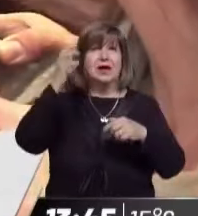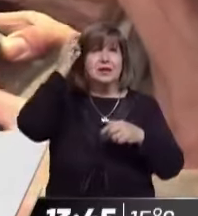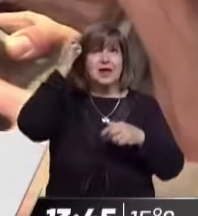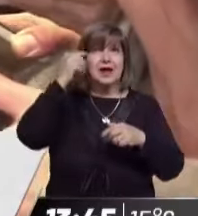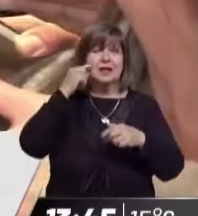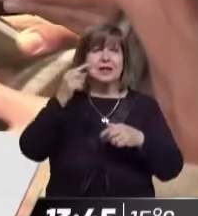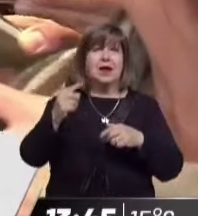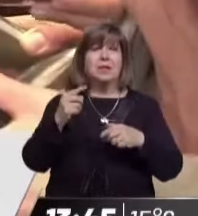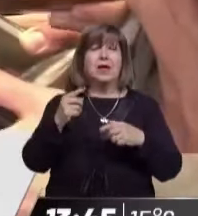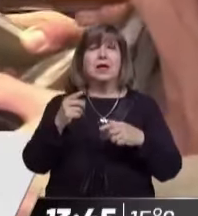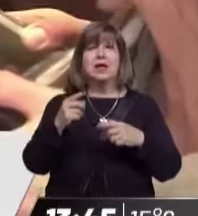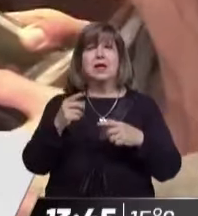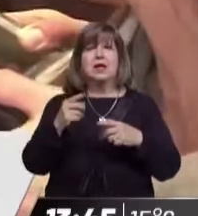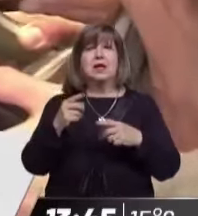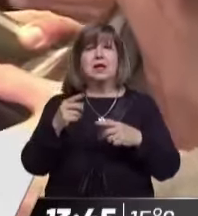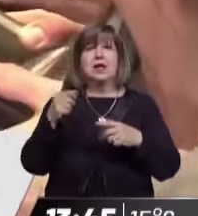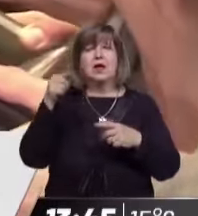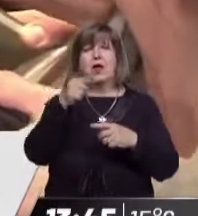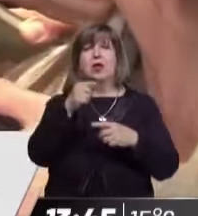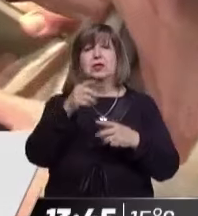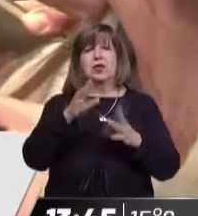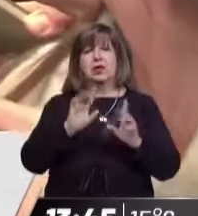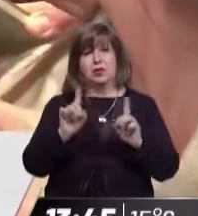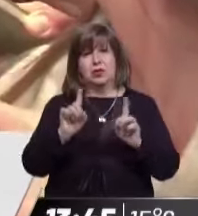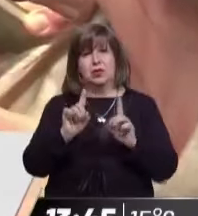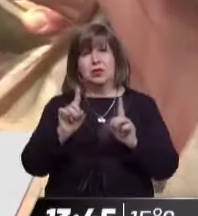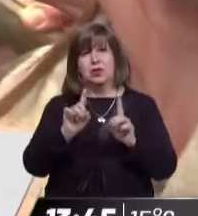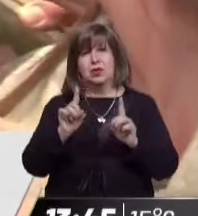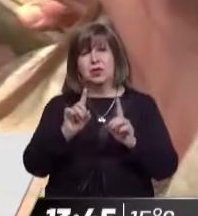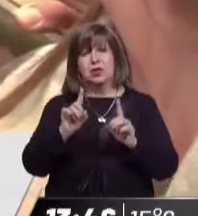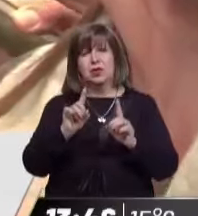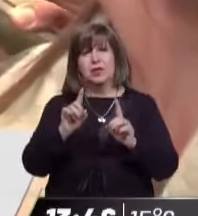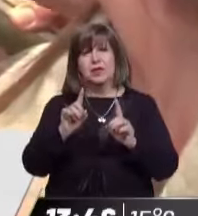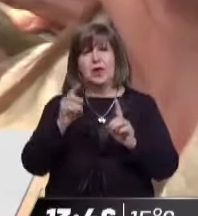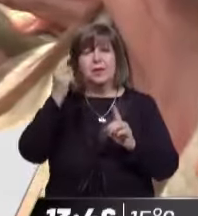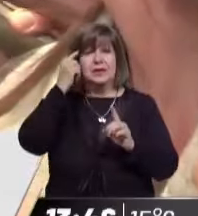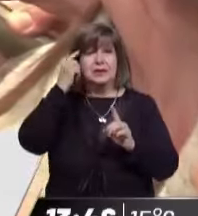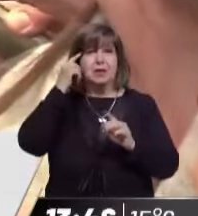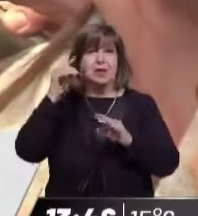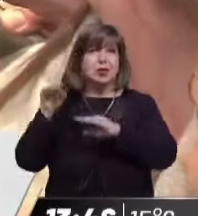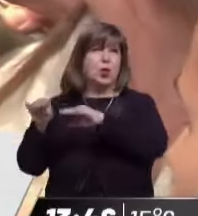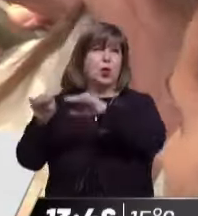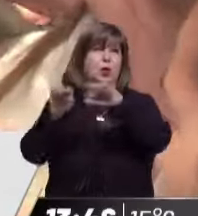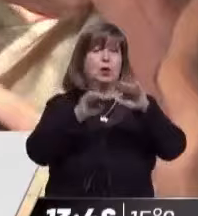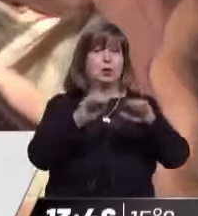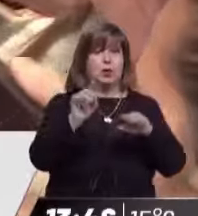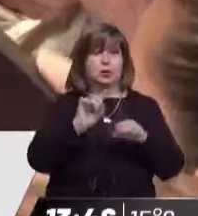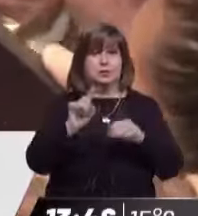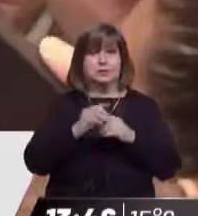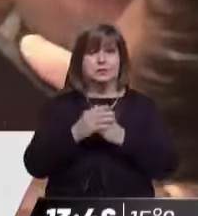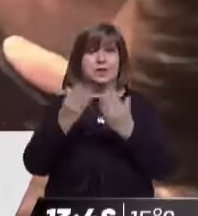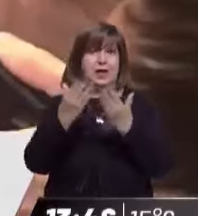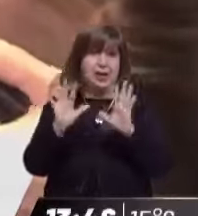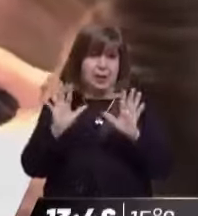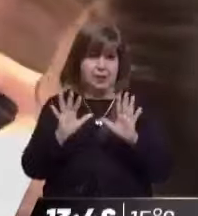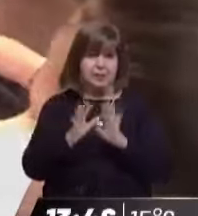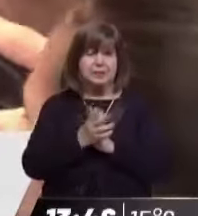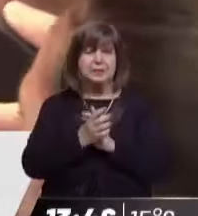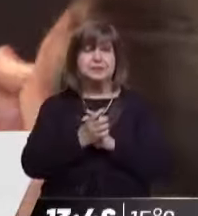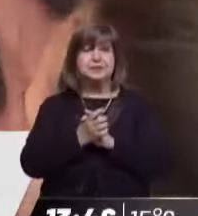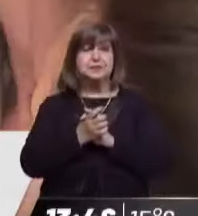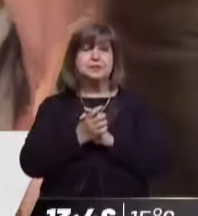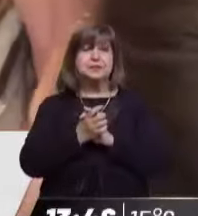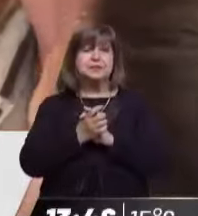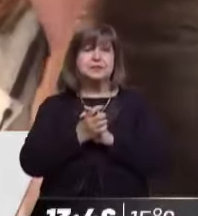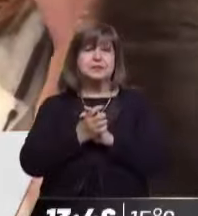30.000 tiene una condena. Eso es que te obliguen a un pensamiento único. ¿Y la orden del proyecto es el oficialismo para que se les dé